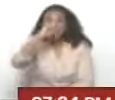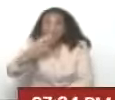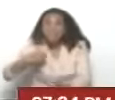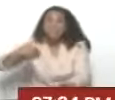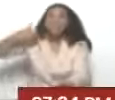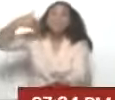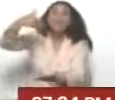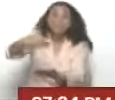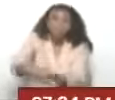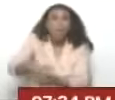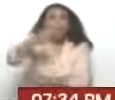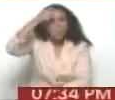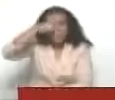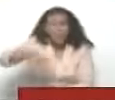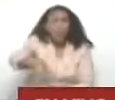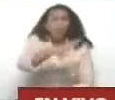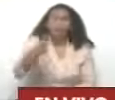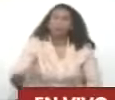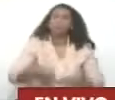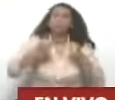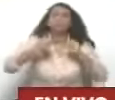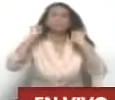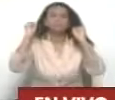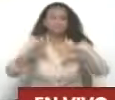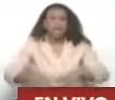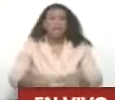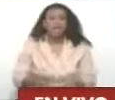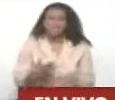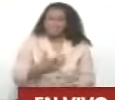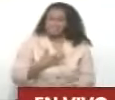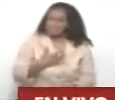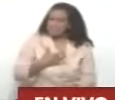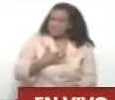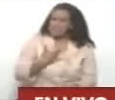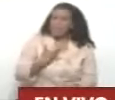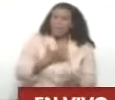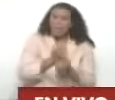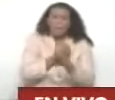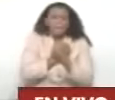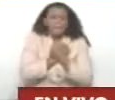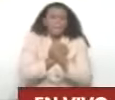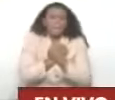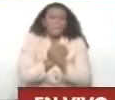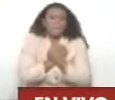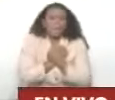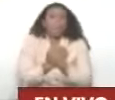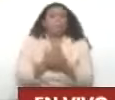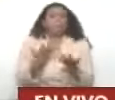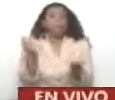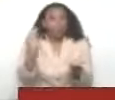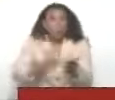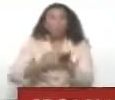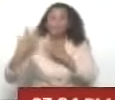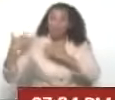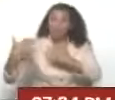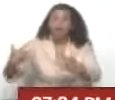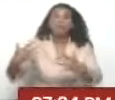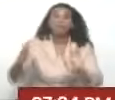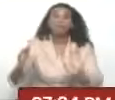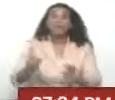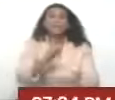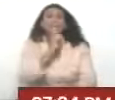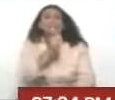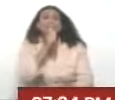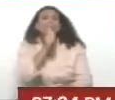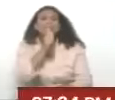el pueblo rescató la consigna de su sentimiento, de su amor, y otra vez dijo, la esperanza está en la calle. ¿Quién es la